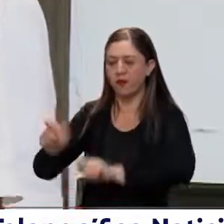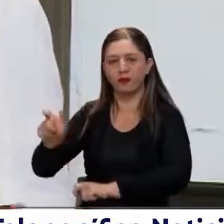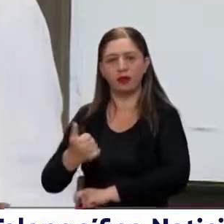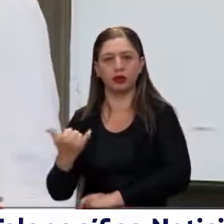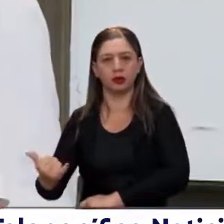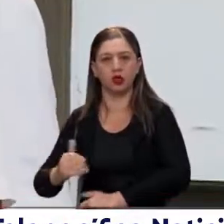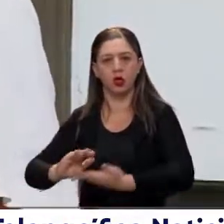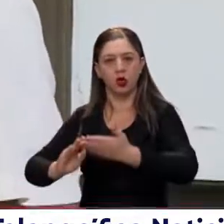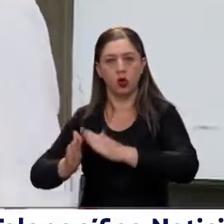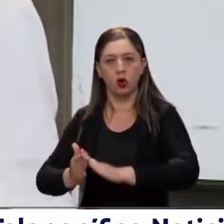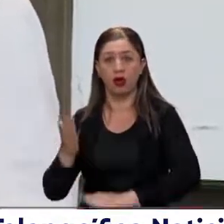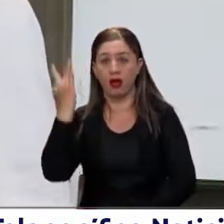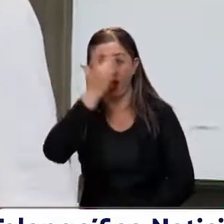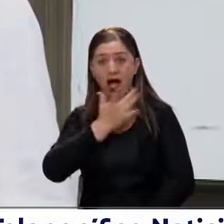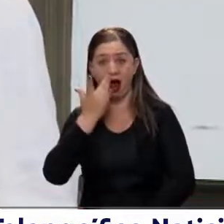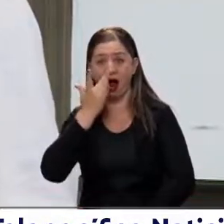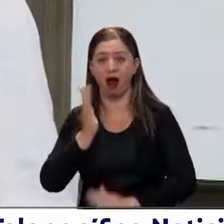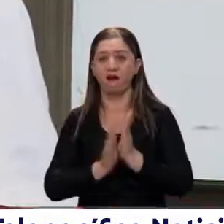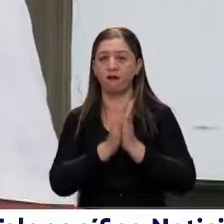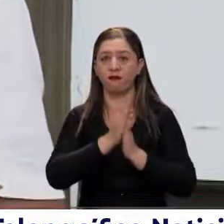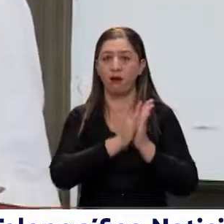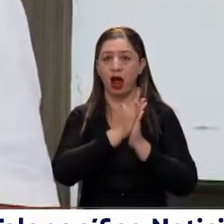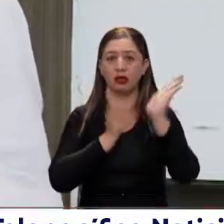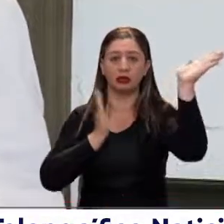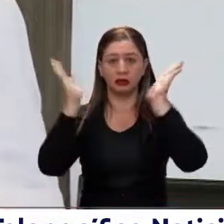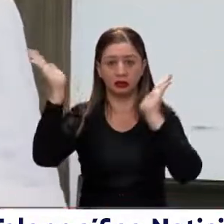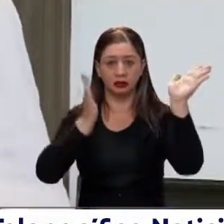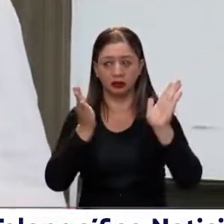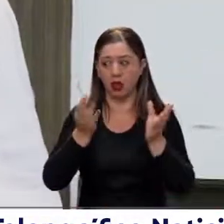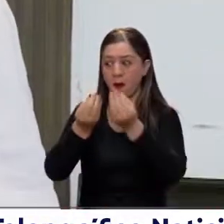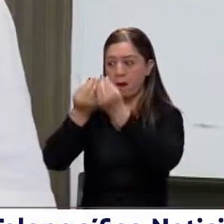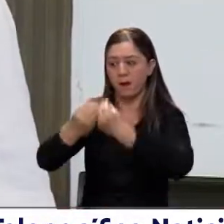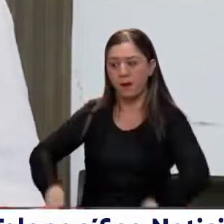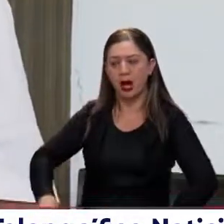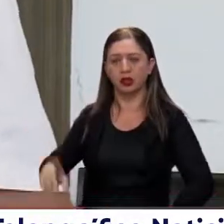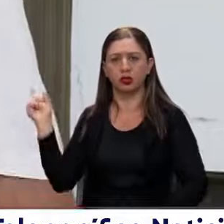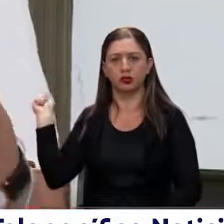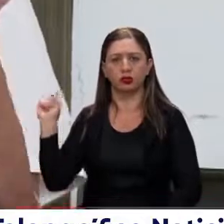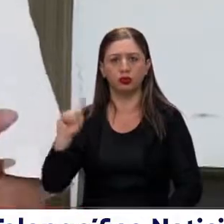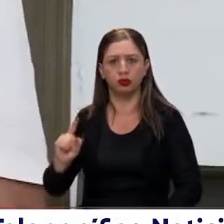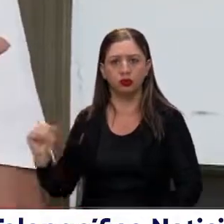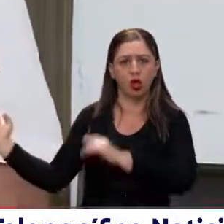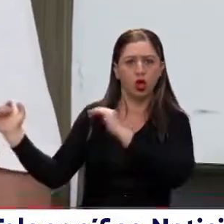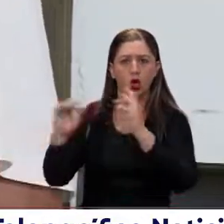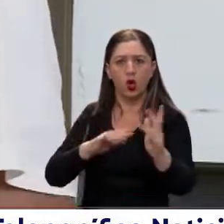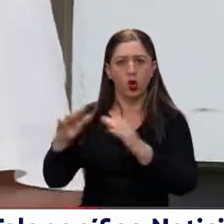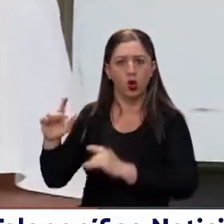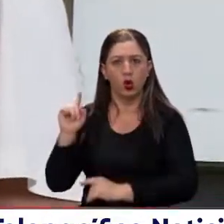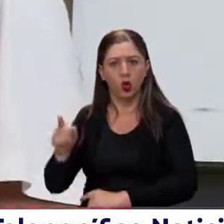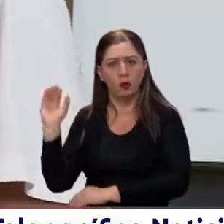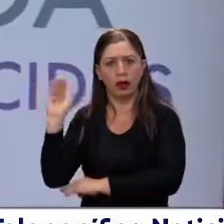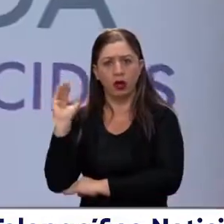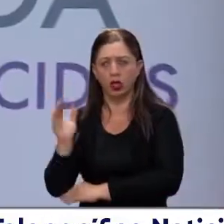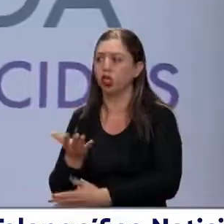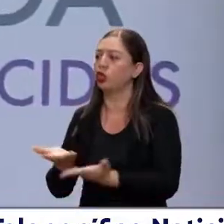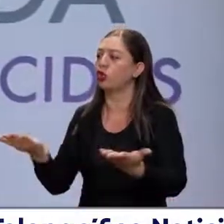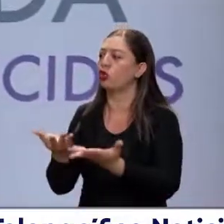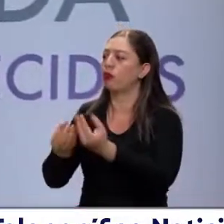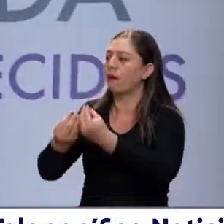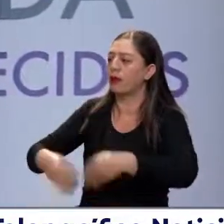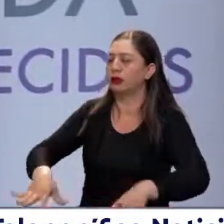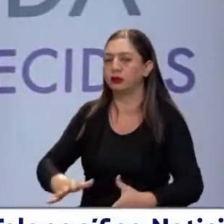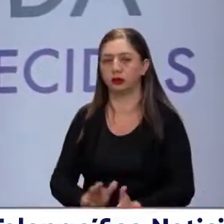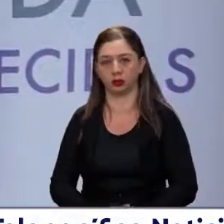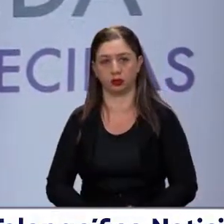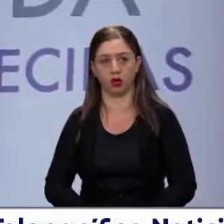las comunidades afro-palenquera y raizales que han sido desaparecidas durante el conflicto armado y en dónde fueron desaparecidas.